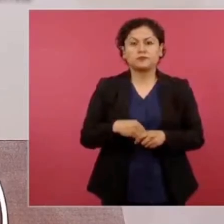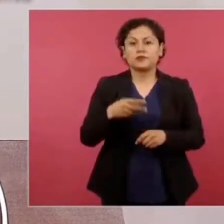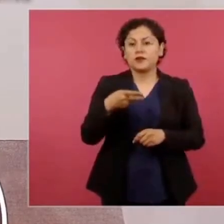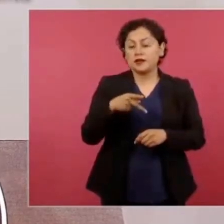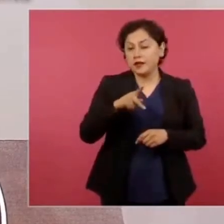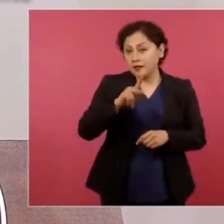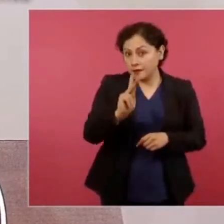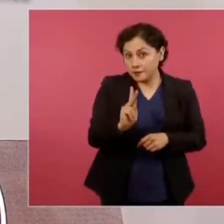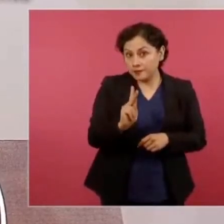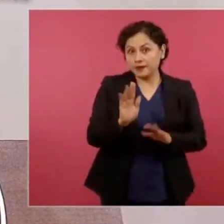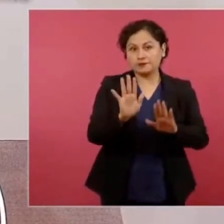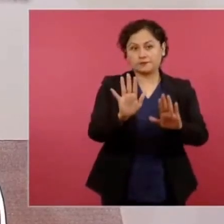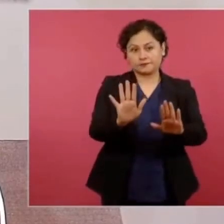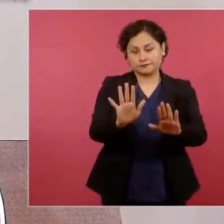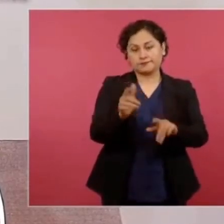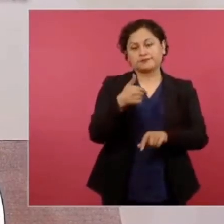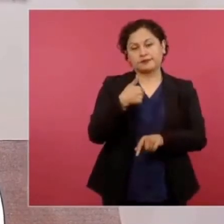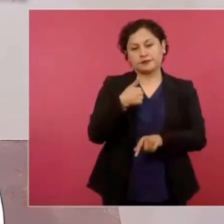insisto, que atender las causas,